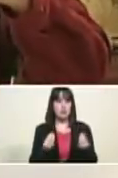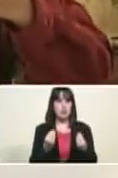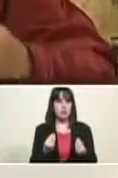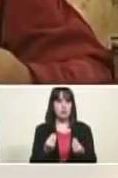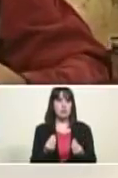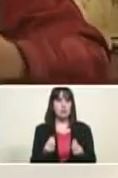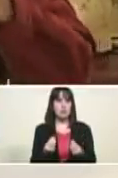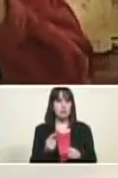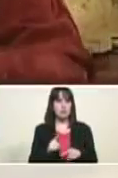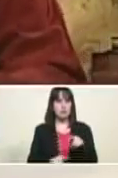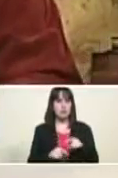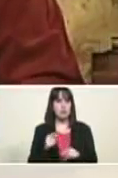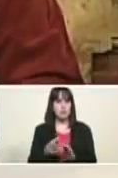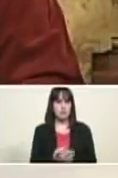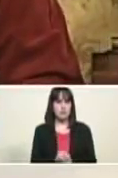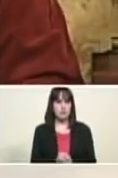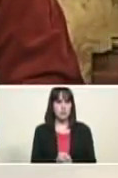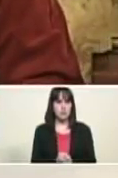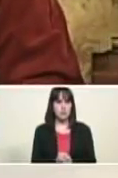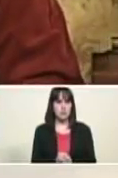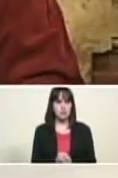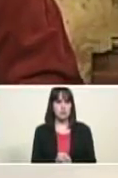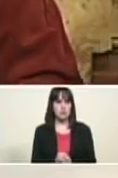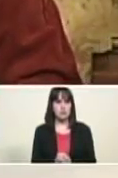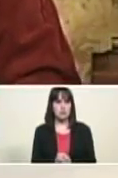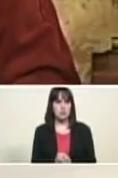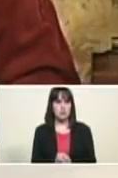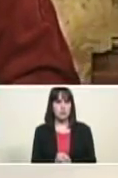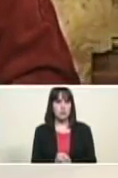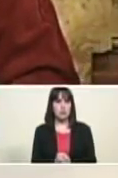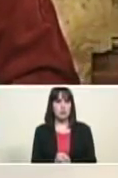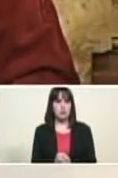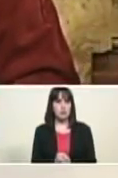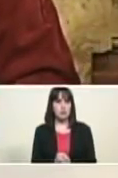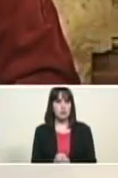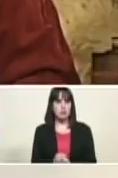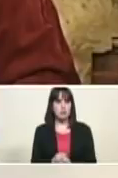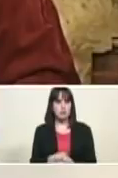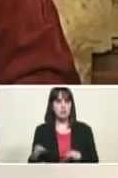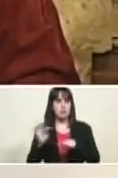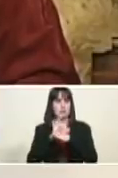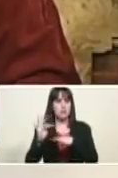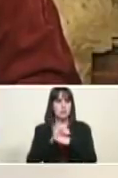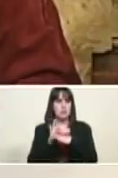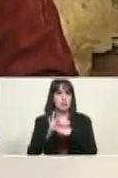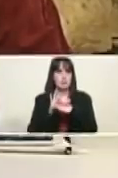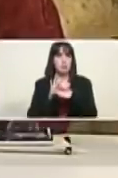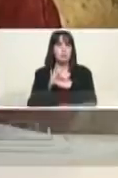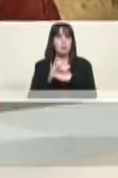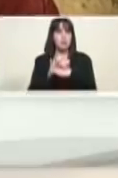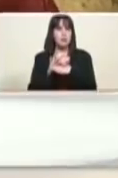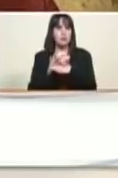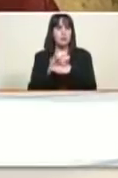contra los ladrones, con todo Dollar Today. Y hemos descubierto la fórmula